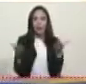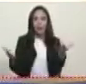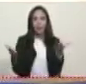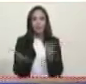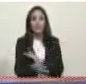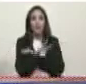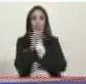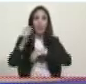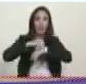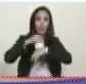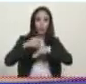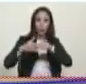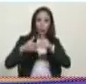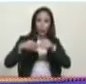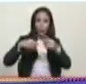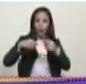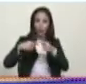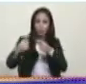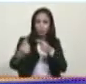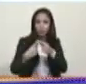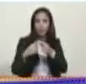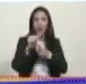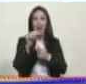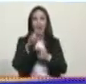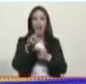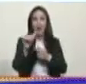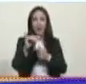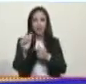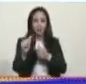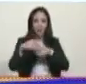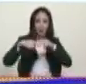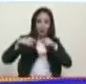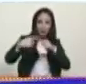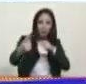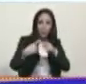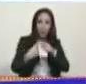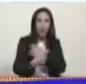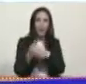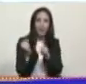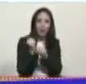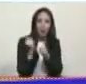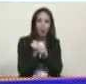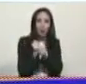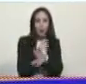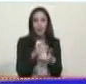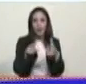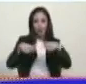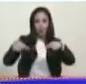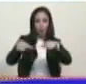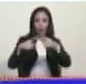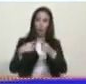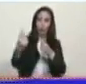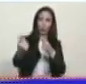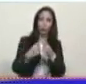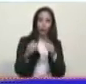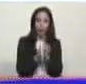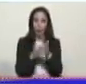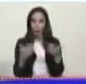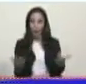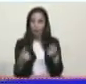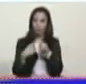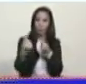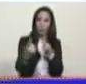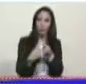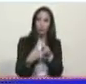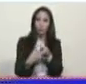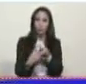30 minutos. Actualmente vienen muchos estudiantes, trabajadores desde la península de Araya hasta Cumaná en embarcaciones que no